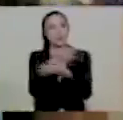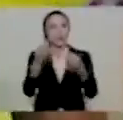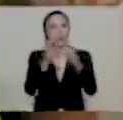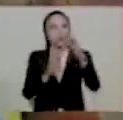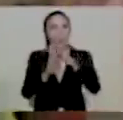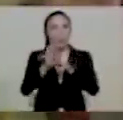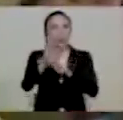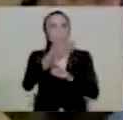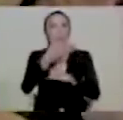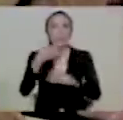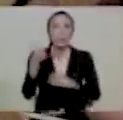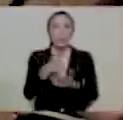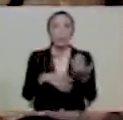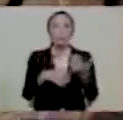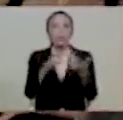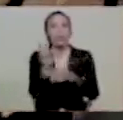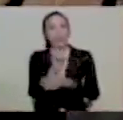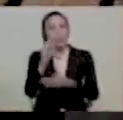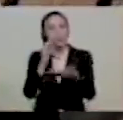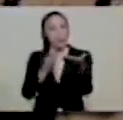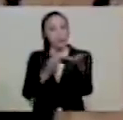la Venezuela de bien.